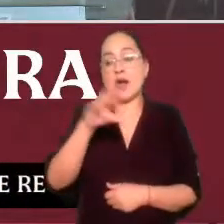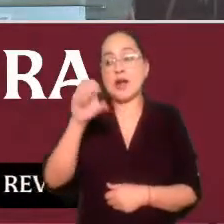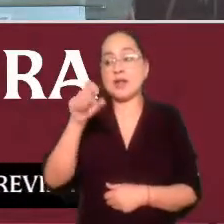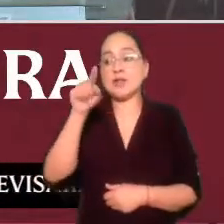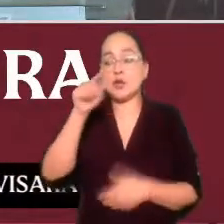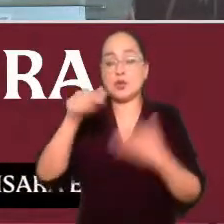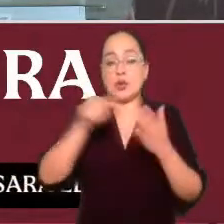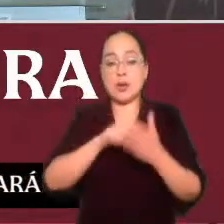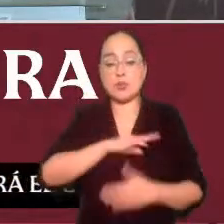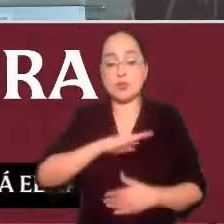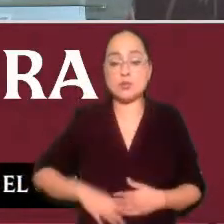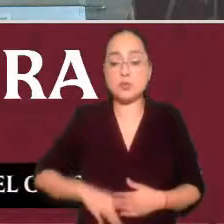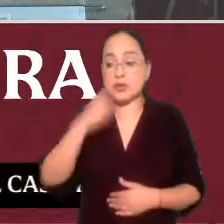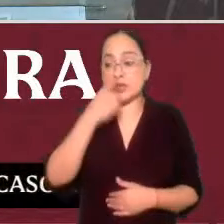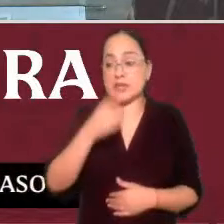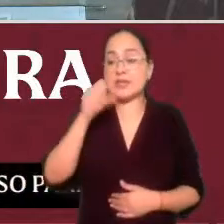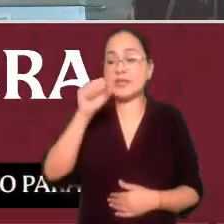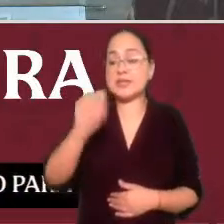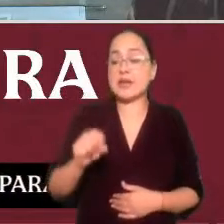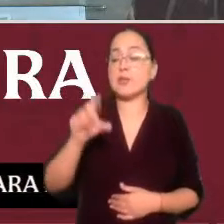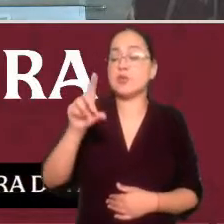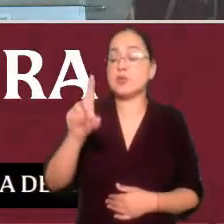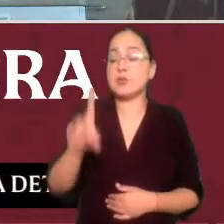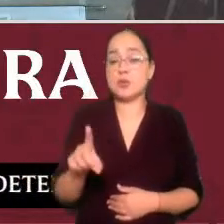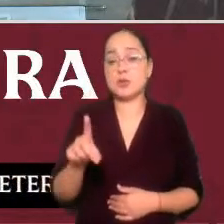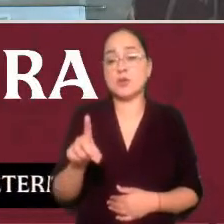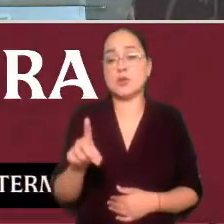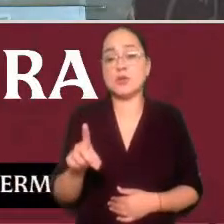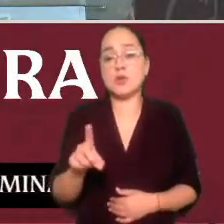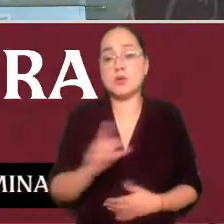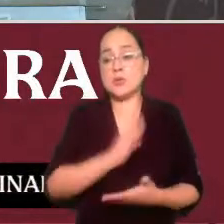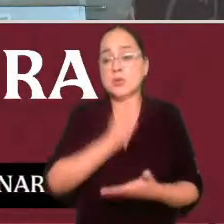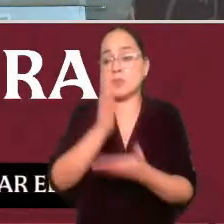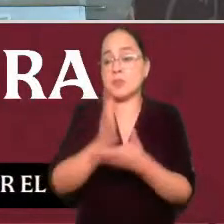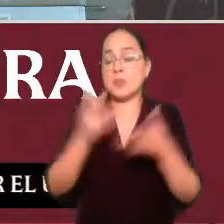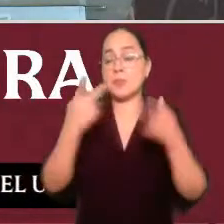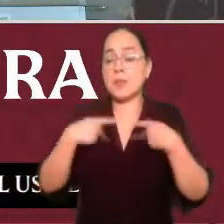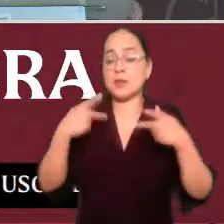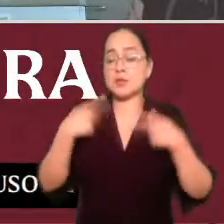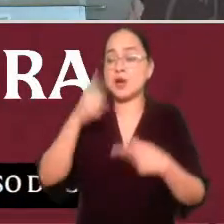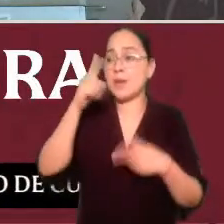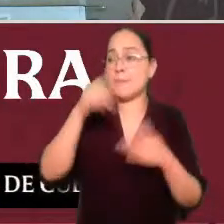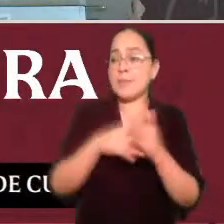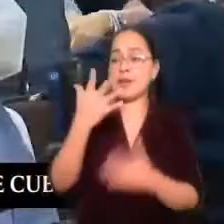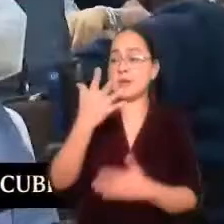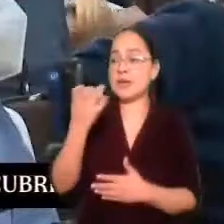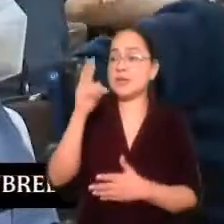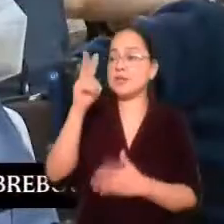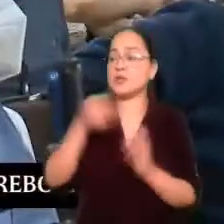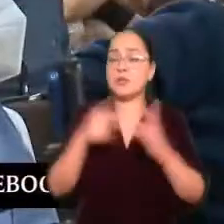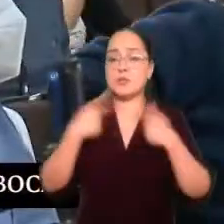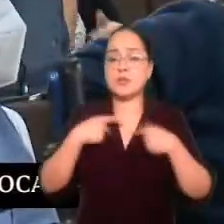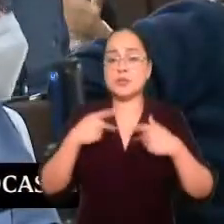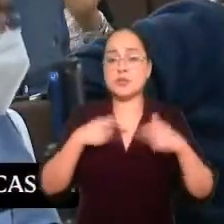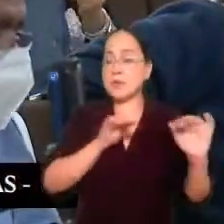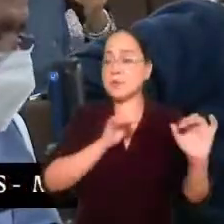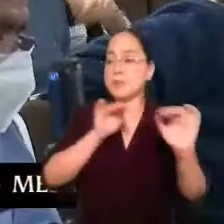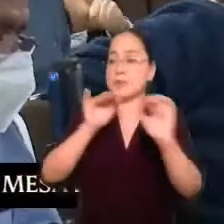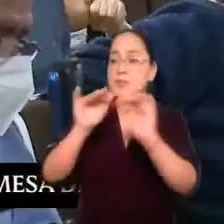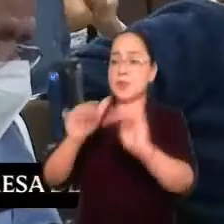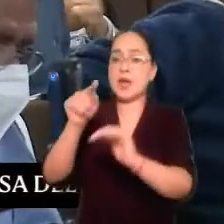cada fin de semana llegan entre 1.500 y 2.000 visitantes a